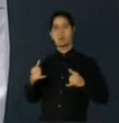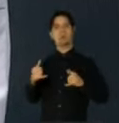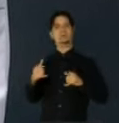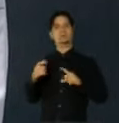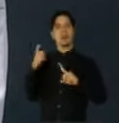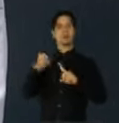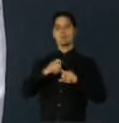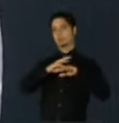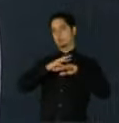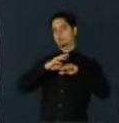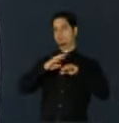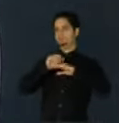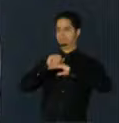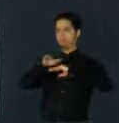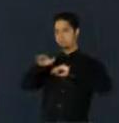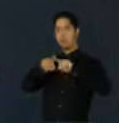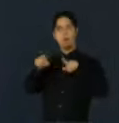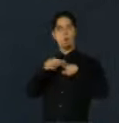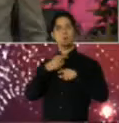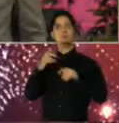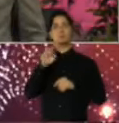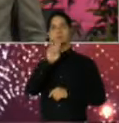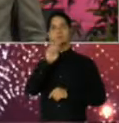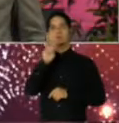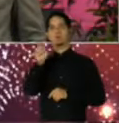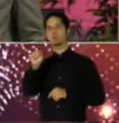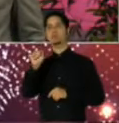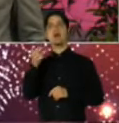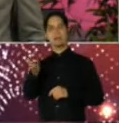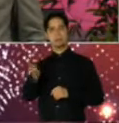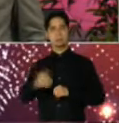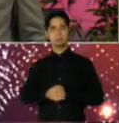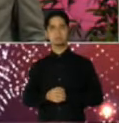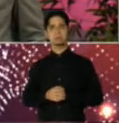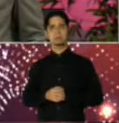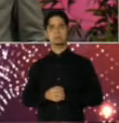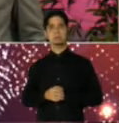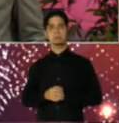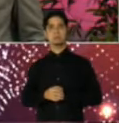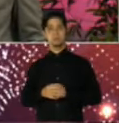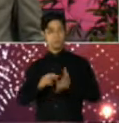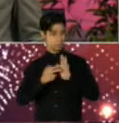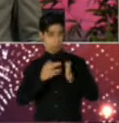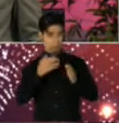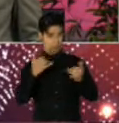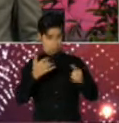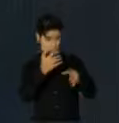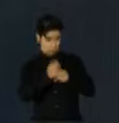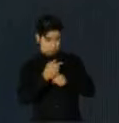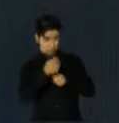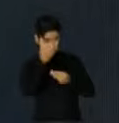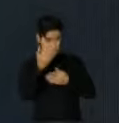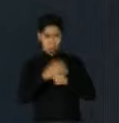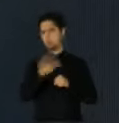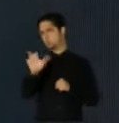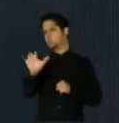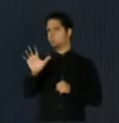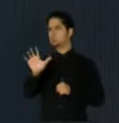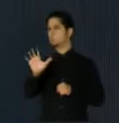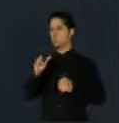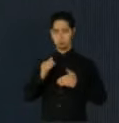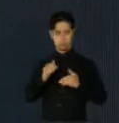a un número, un website, pero nosotros... O sea, ya eso no es así, ya ustedes no están recibiendo... No, o sea, cuando empezó todo esto, el protocolo